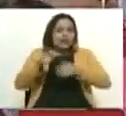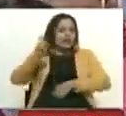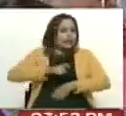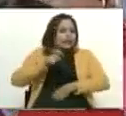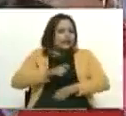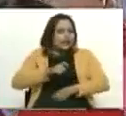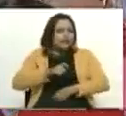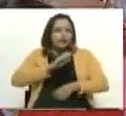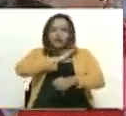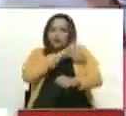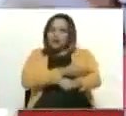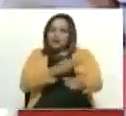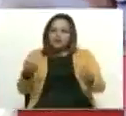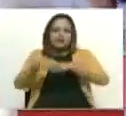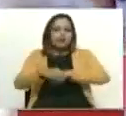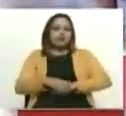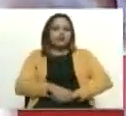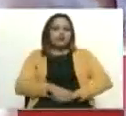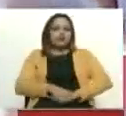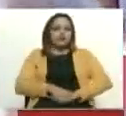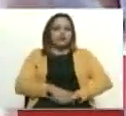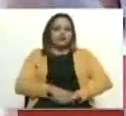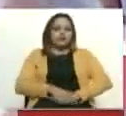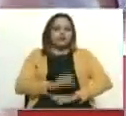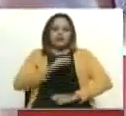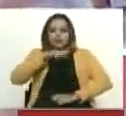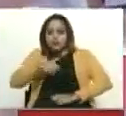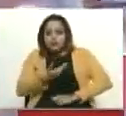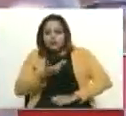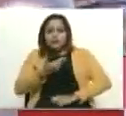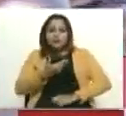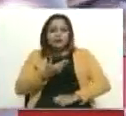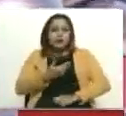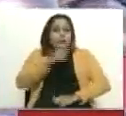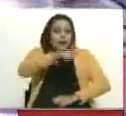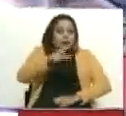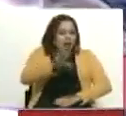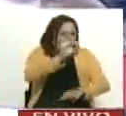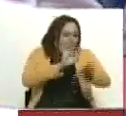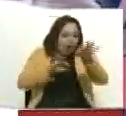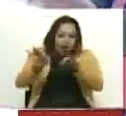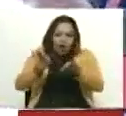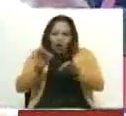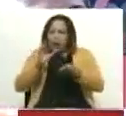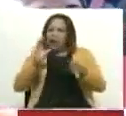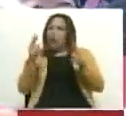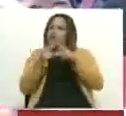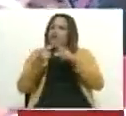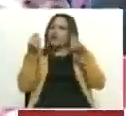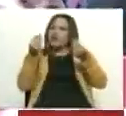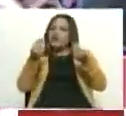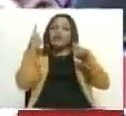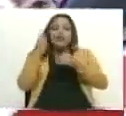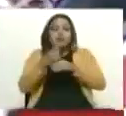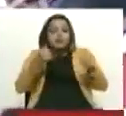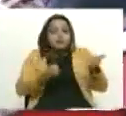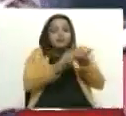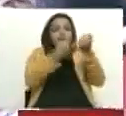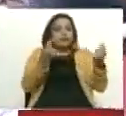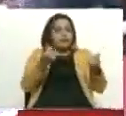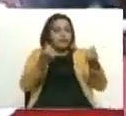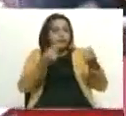demos fuerza. Nosotros nada más no podemos llegar a caracterizar a las personas, sino que tenemos que darle respuesta financiera,